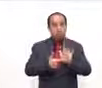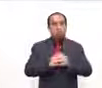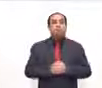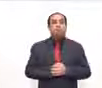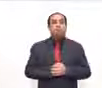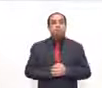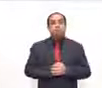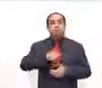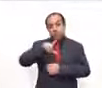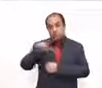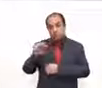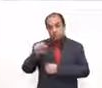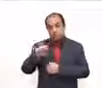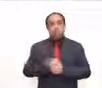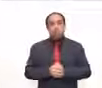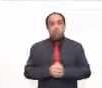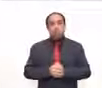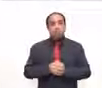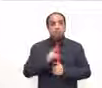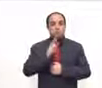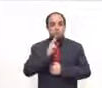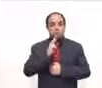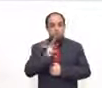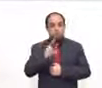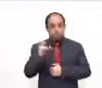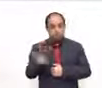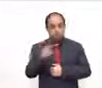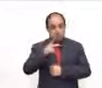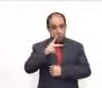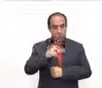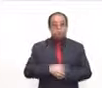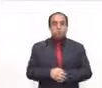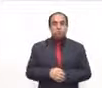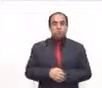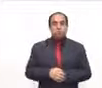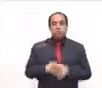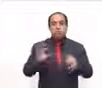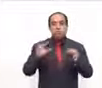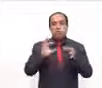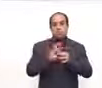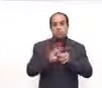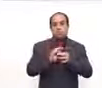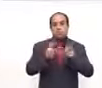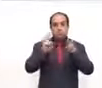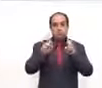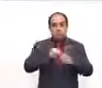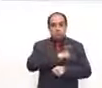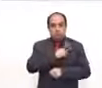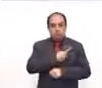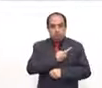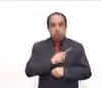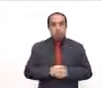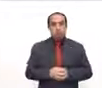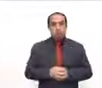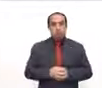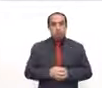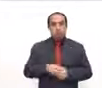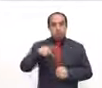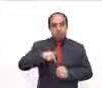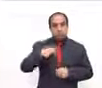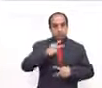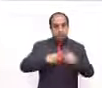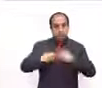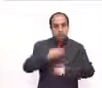y después contestamos sus preguntas. Si son pues relacionadas con temas de salud, obviamente, pues está aquí